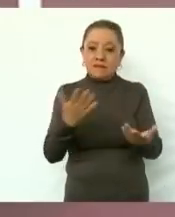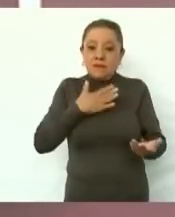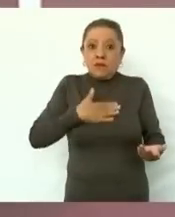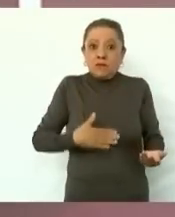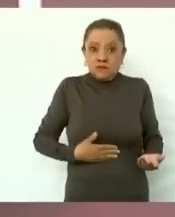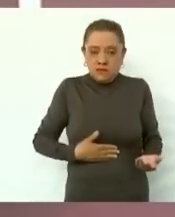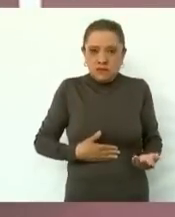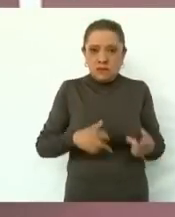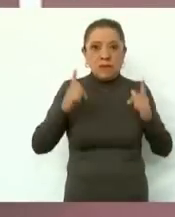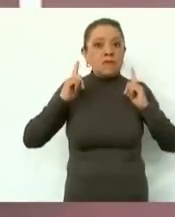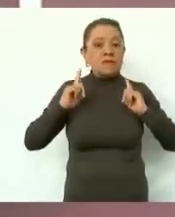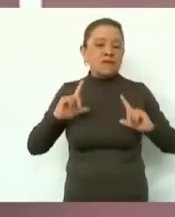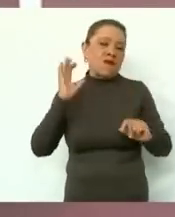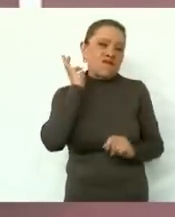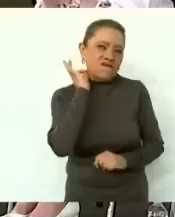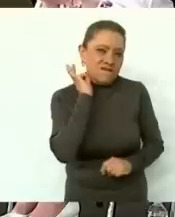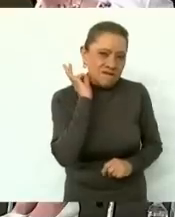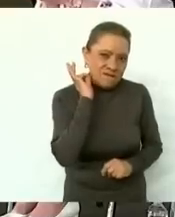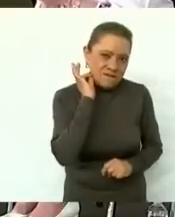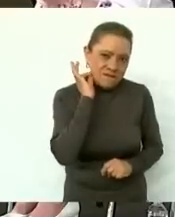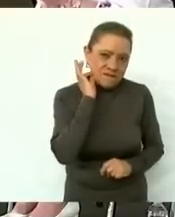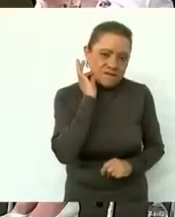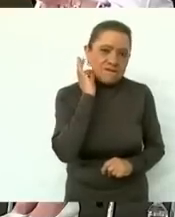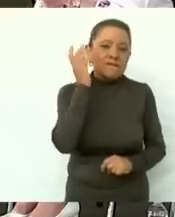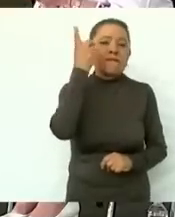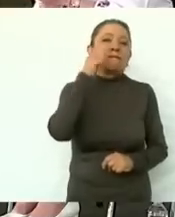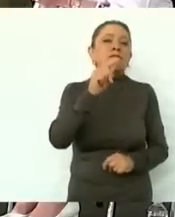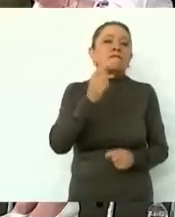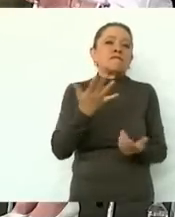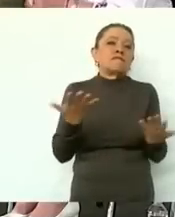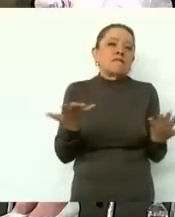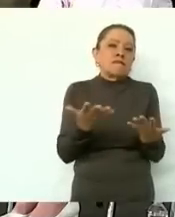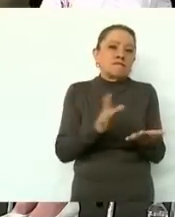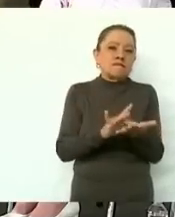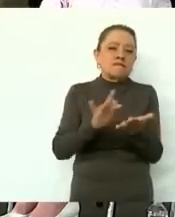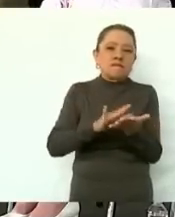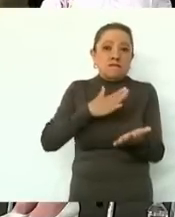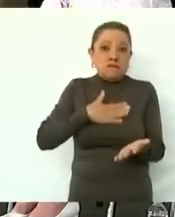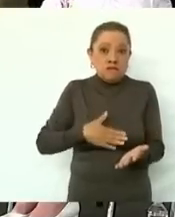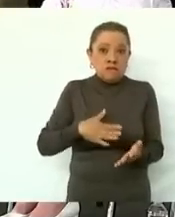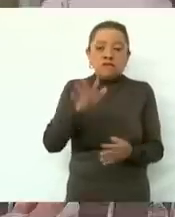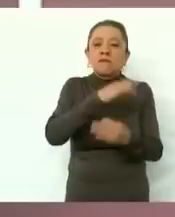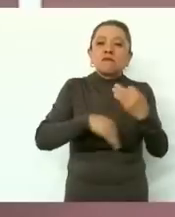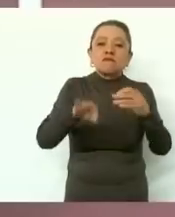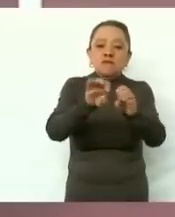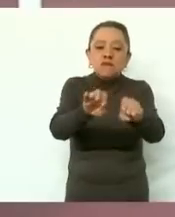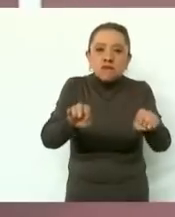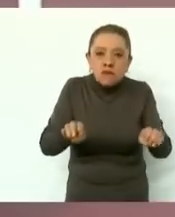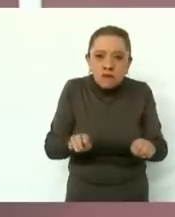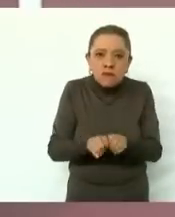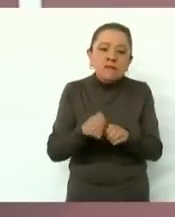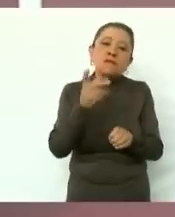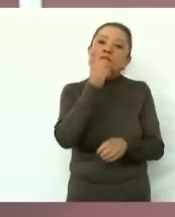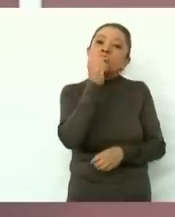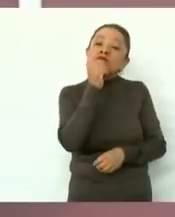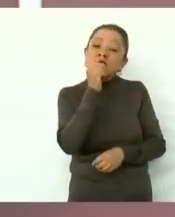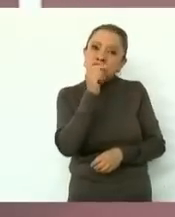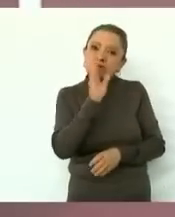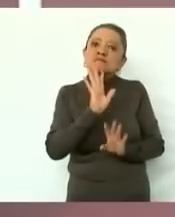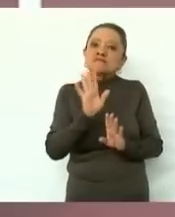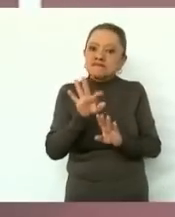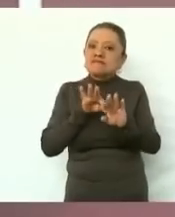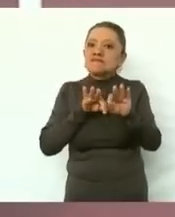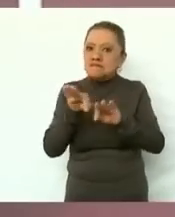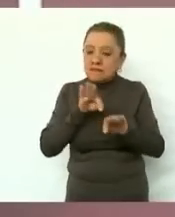procuración de justicia y también en todos los cuerpos de policía. Estamos trabajando en ello y poco a poco se van a